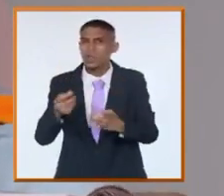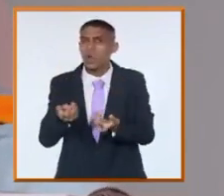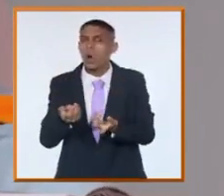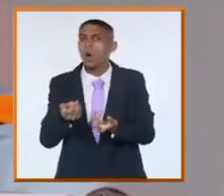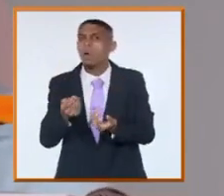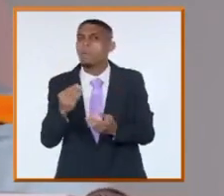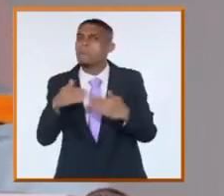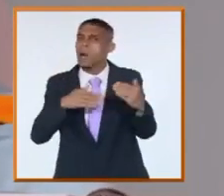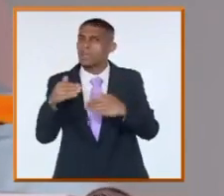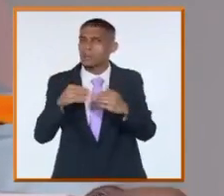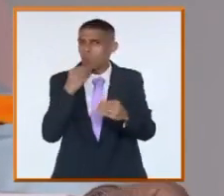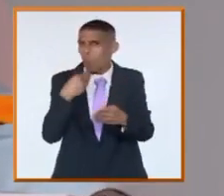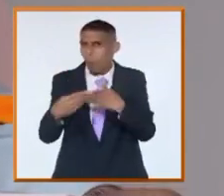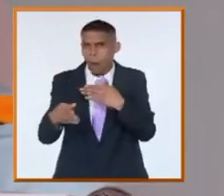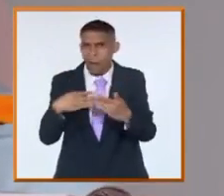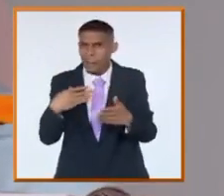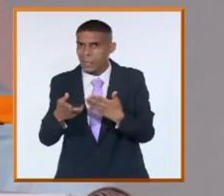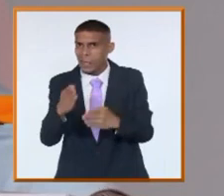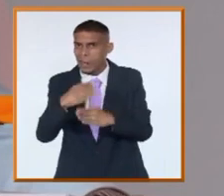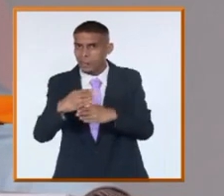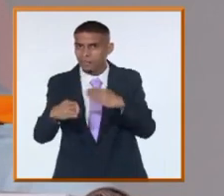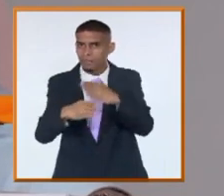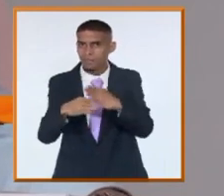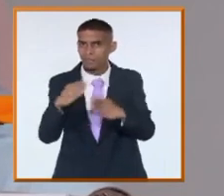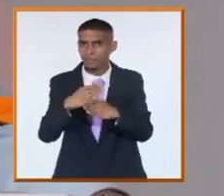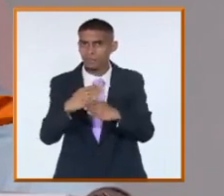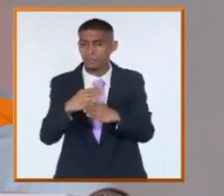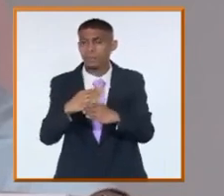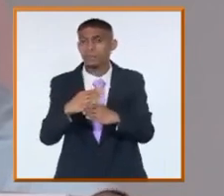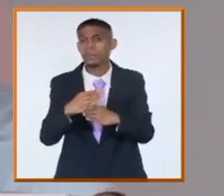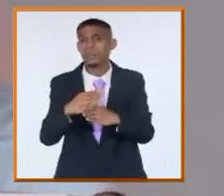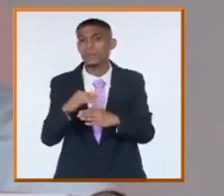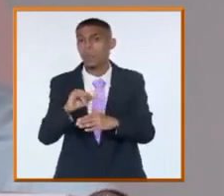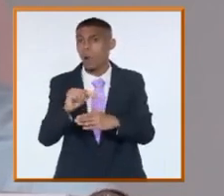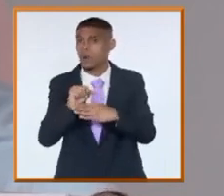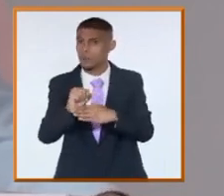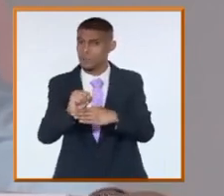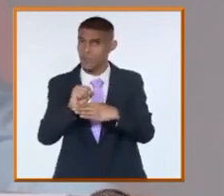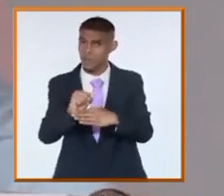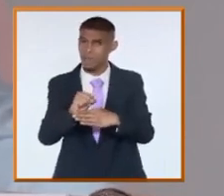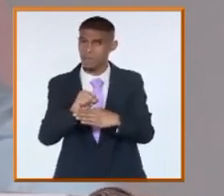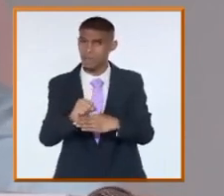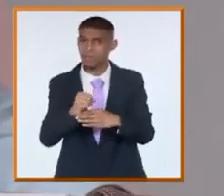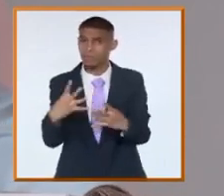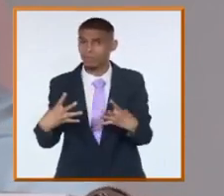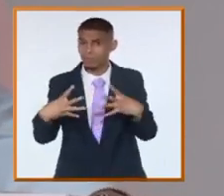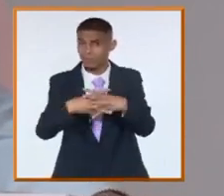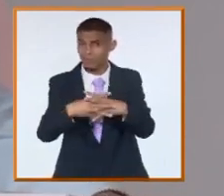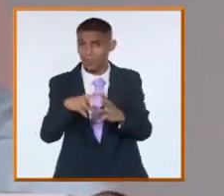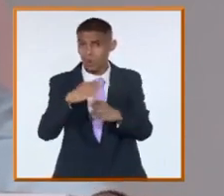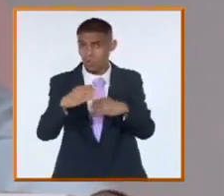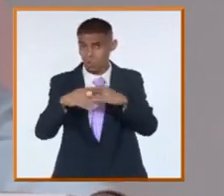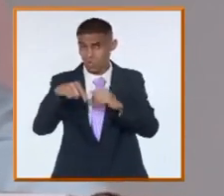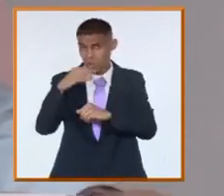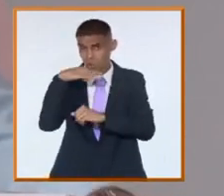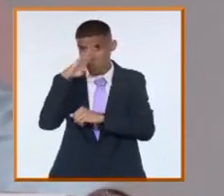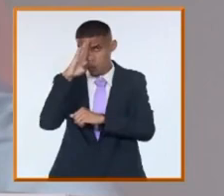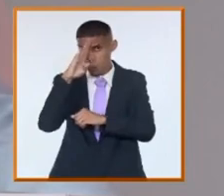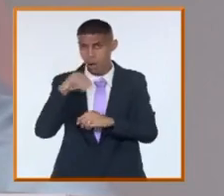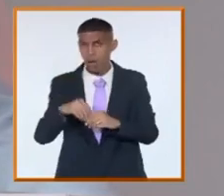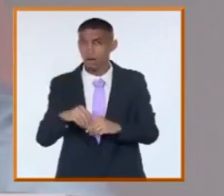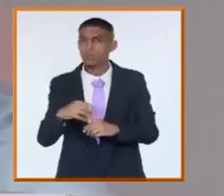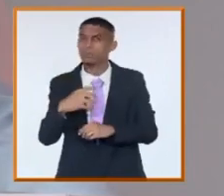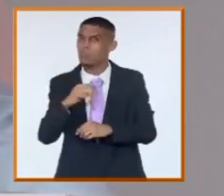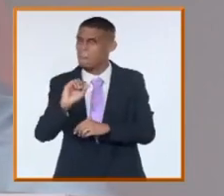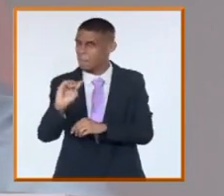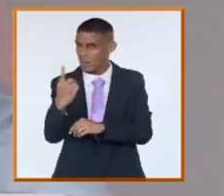en cualquier forma que materialmente significa prestar servicios relacionados con la construcción en la República de Cuba